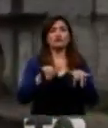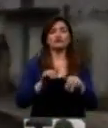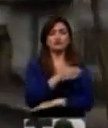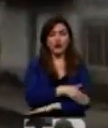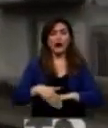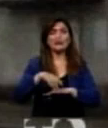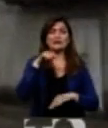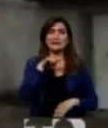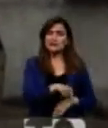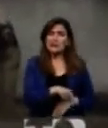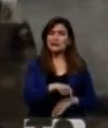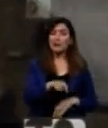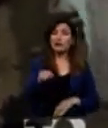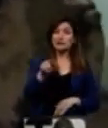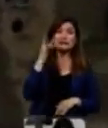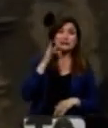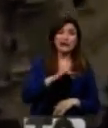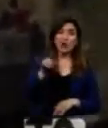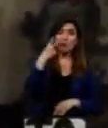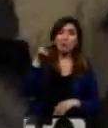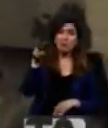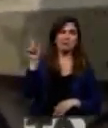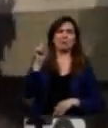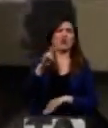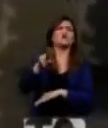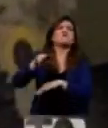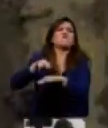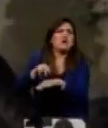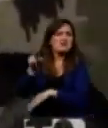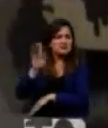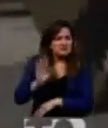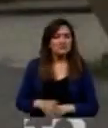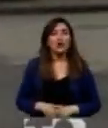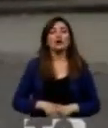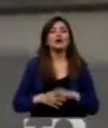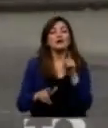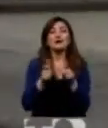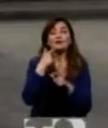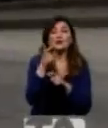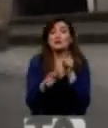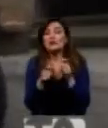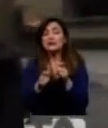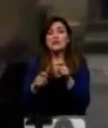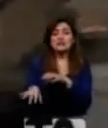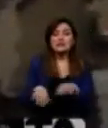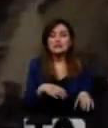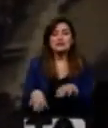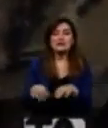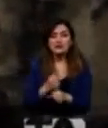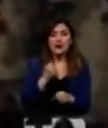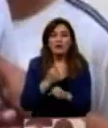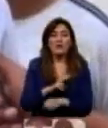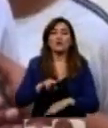San Lorenzo no es extraño observar los convoys de vehículos blindados que patrullan la ciudad, mientras los ciudadanos tratan de seguir con sus actividades